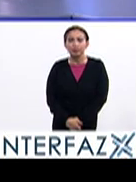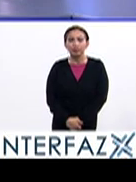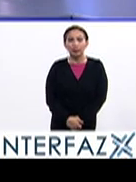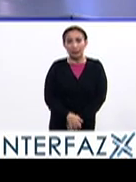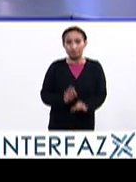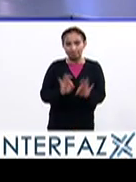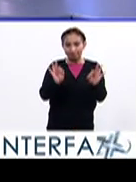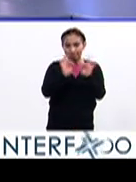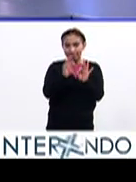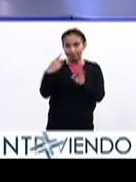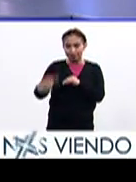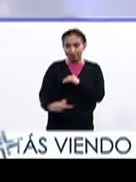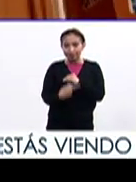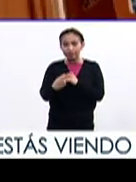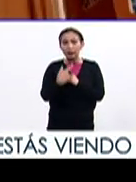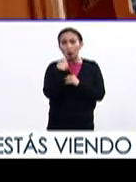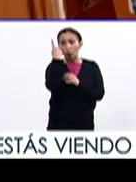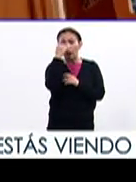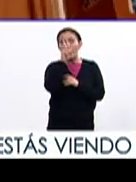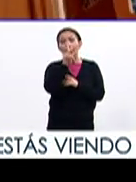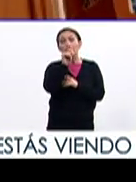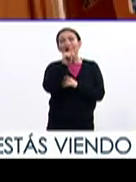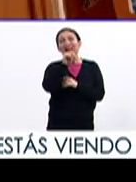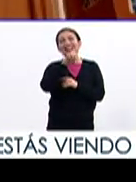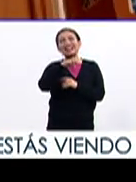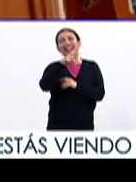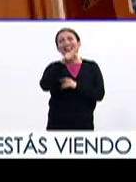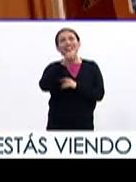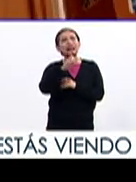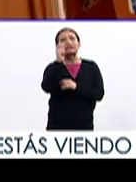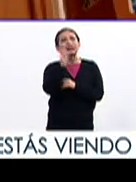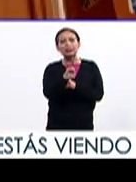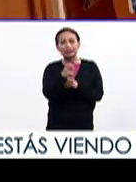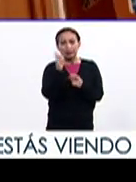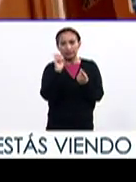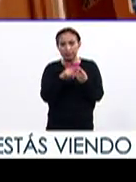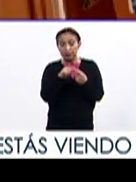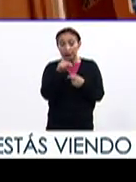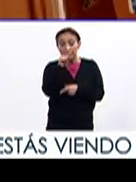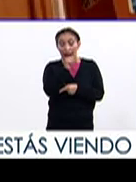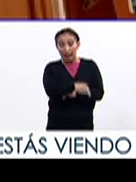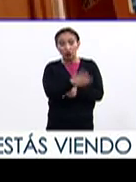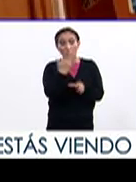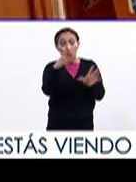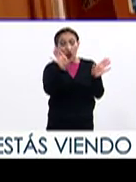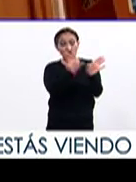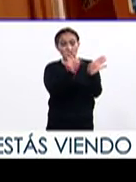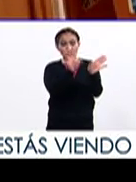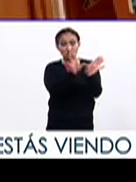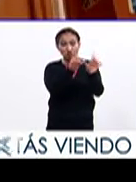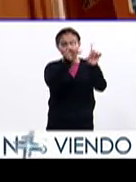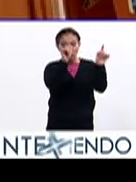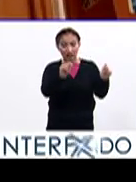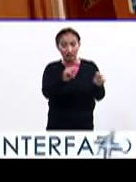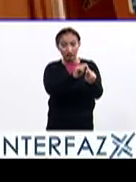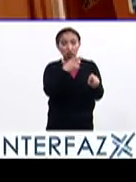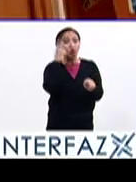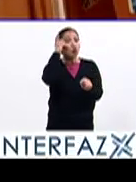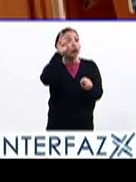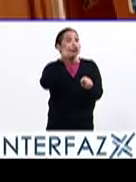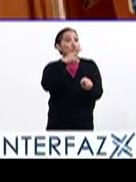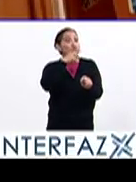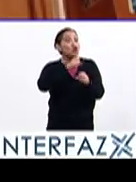Es muy importante su pregunta. Una patente es un título legal, un título de